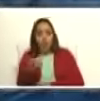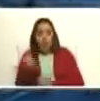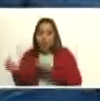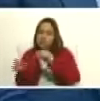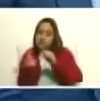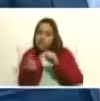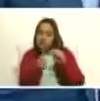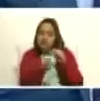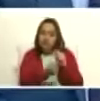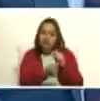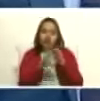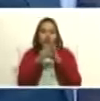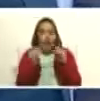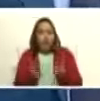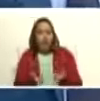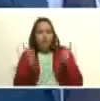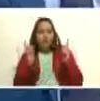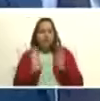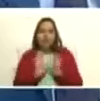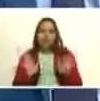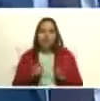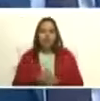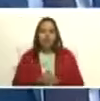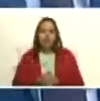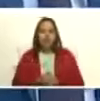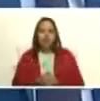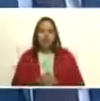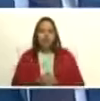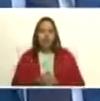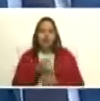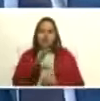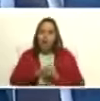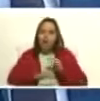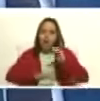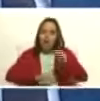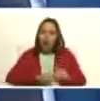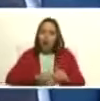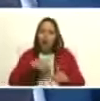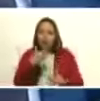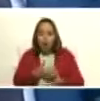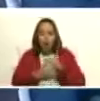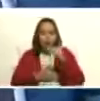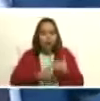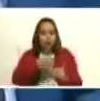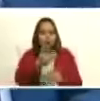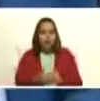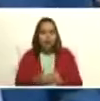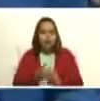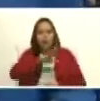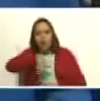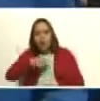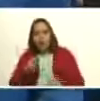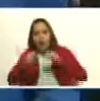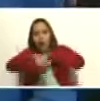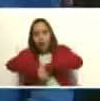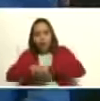conversadito, todo es posible. Paso a paso, poco a poco, nos podemos